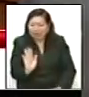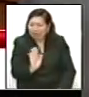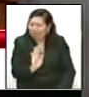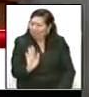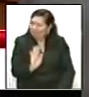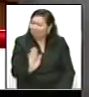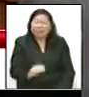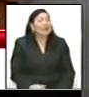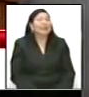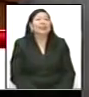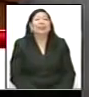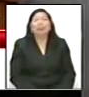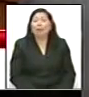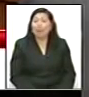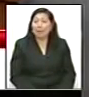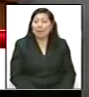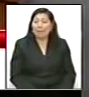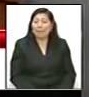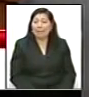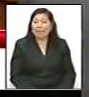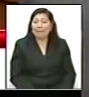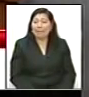ella.